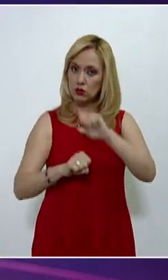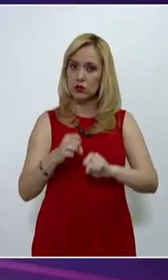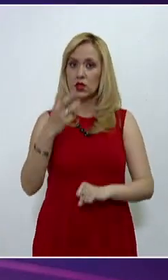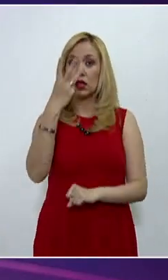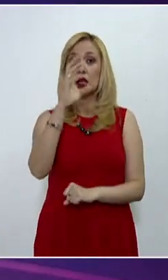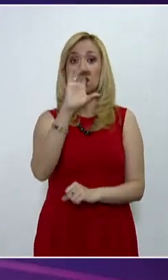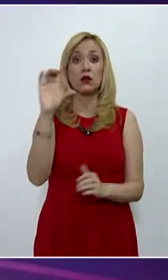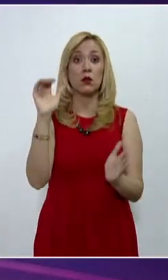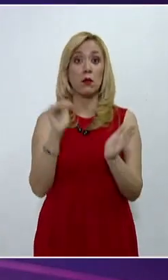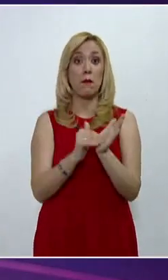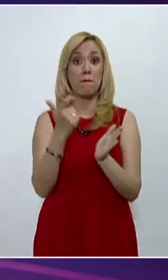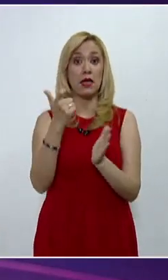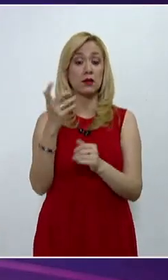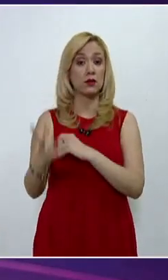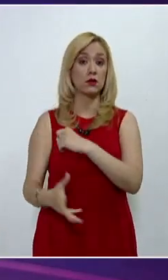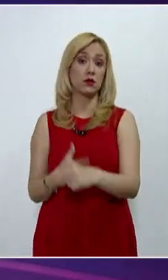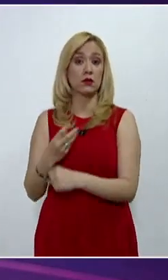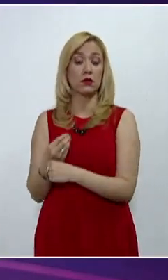300,000 pesos de reparación del daño.